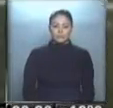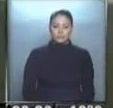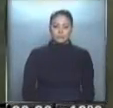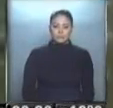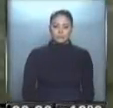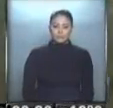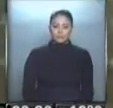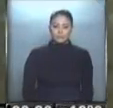manos Oh